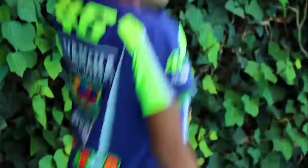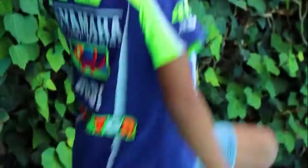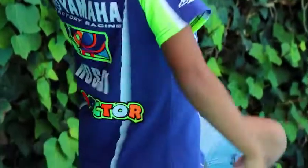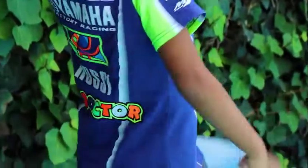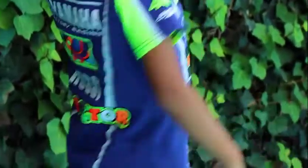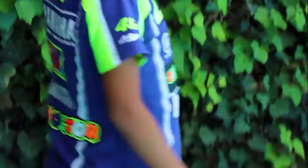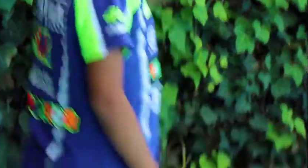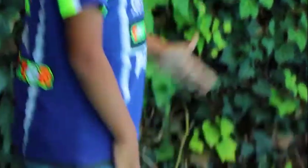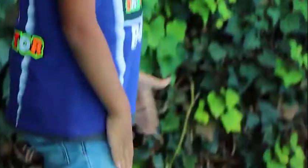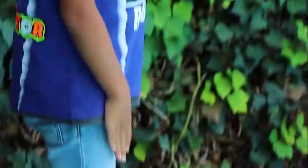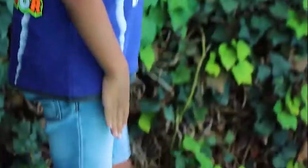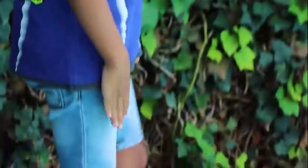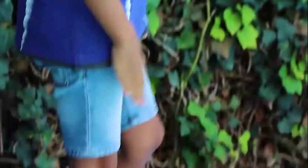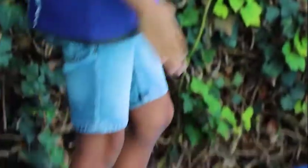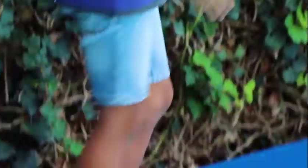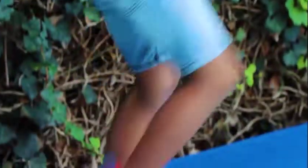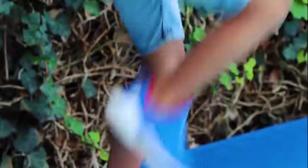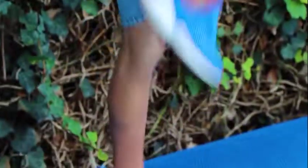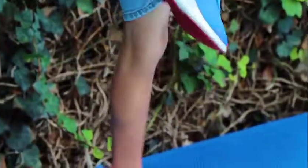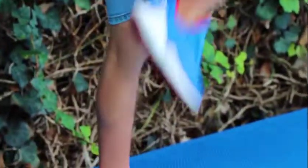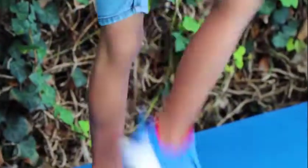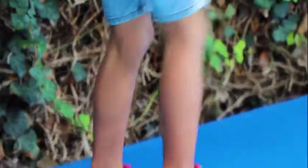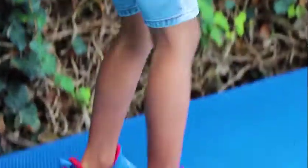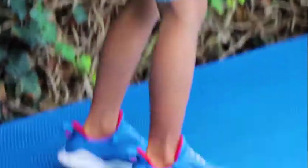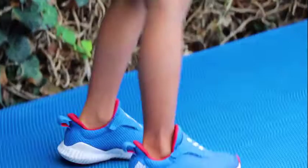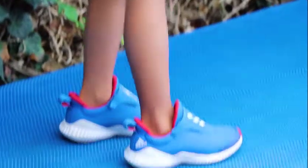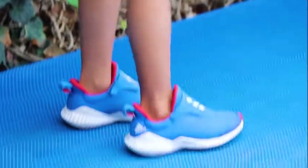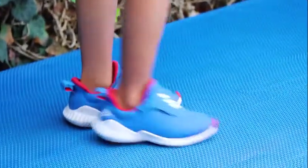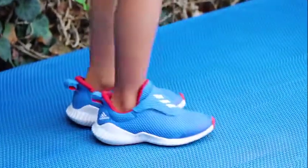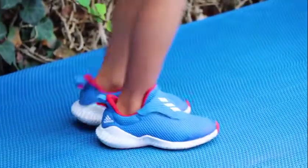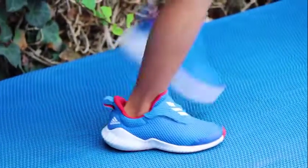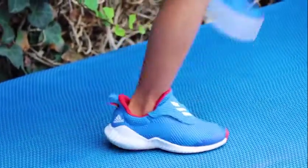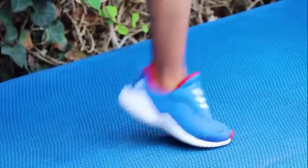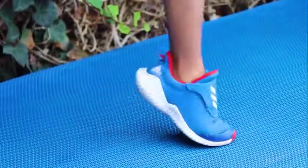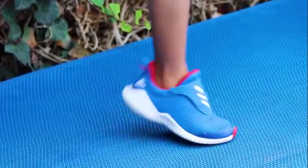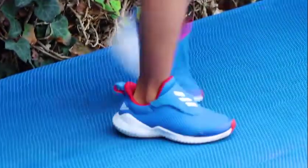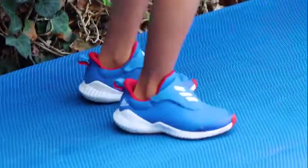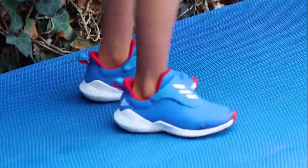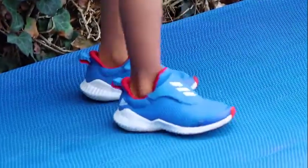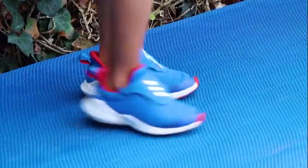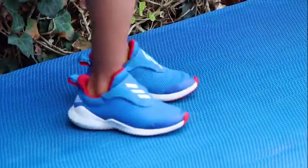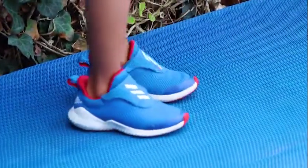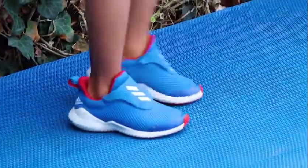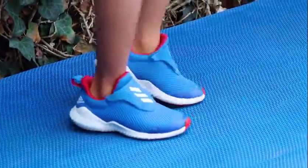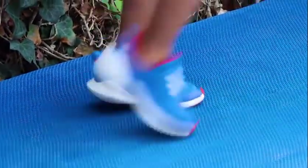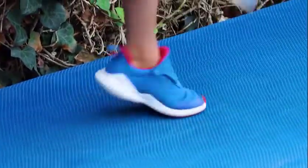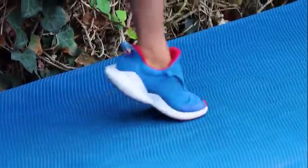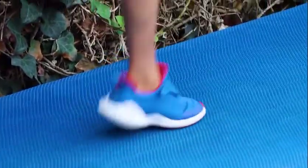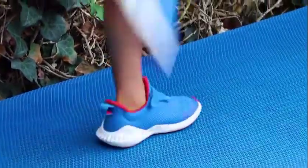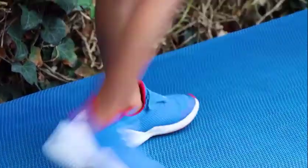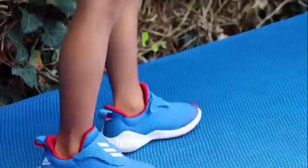mano del mismo pie. Bien, bien.